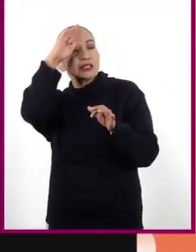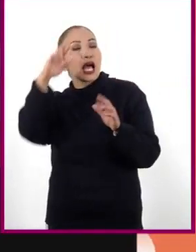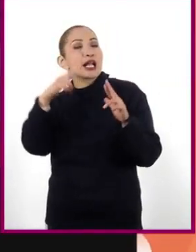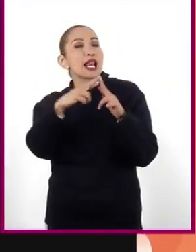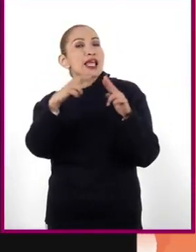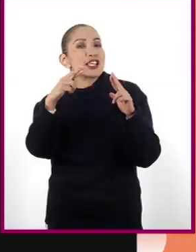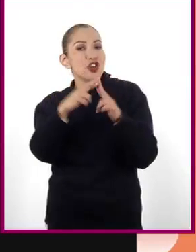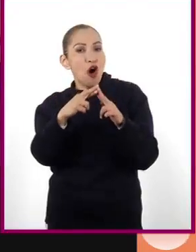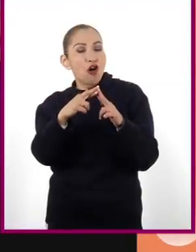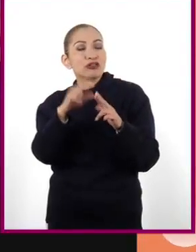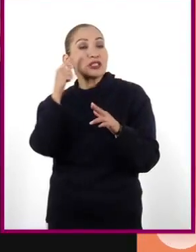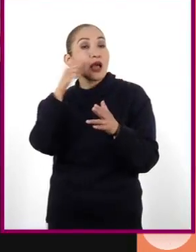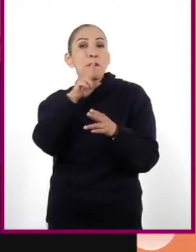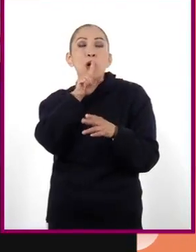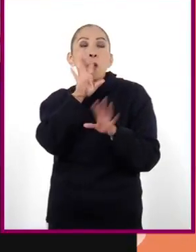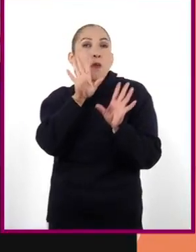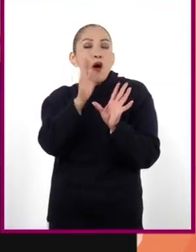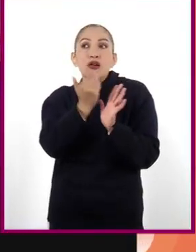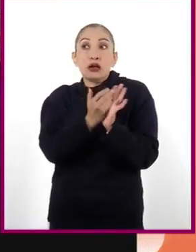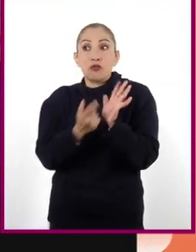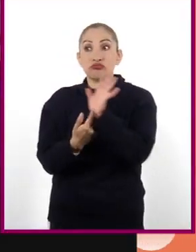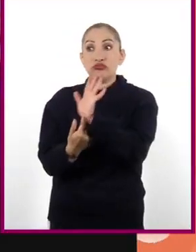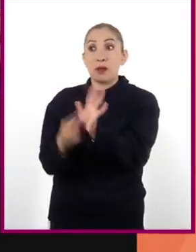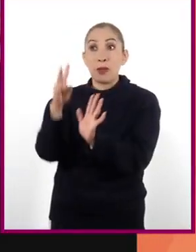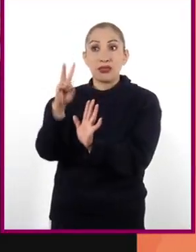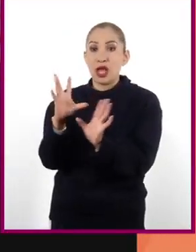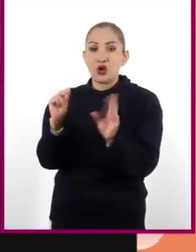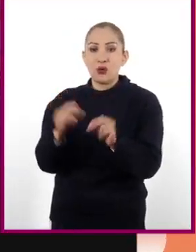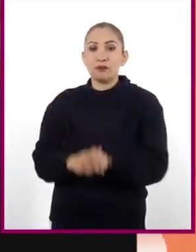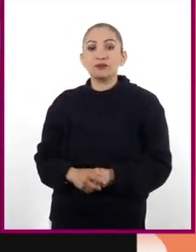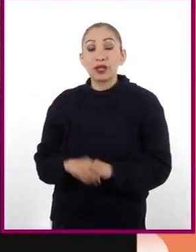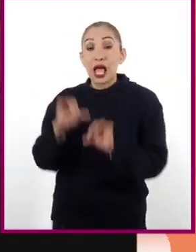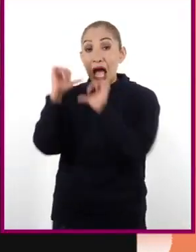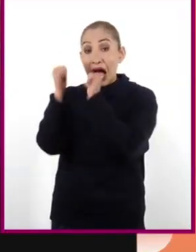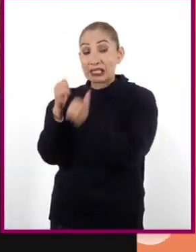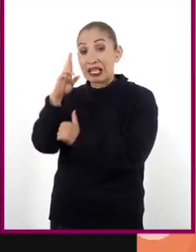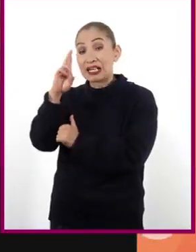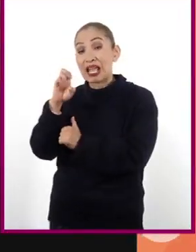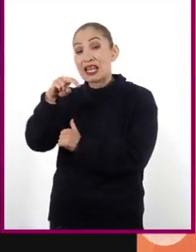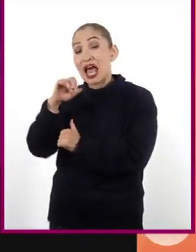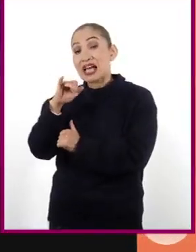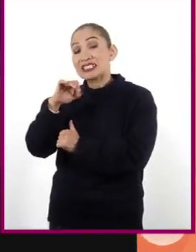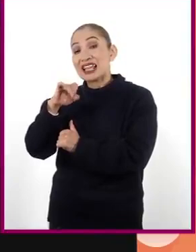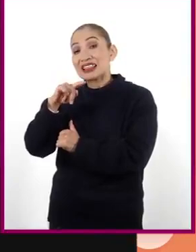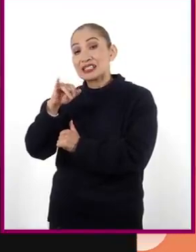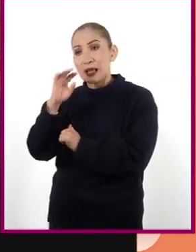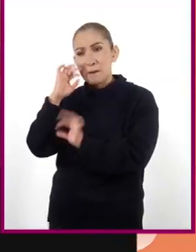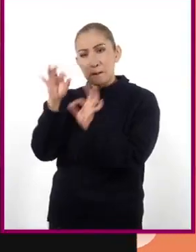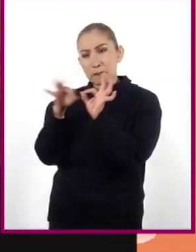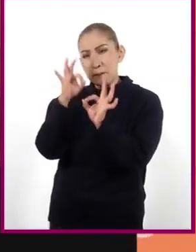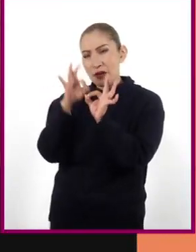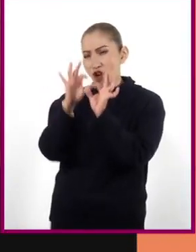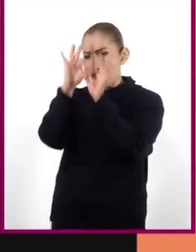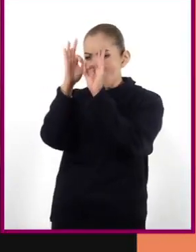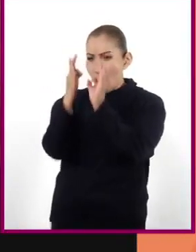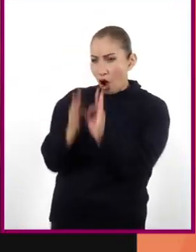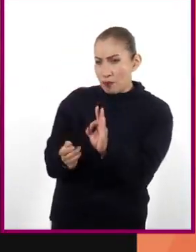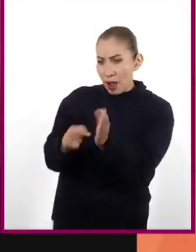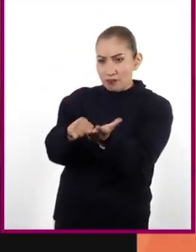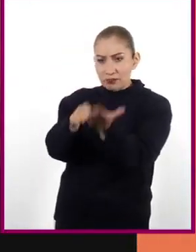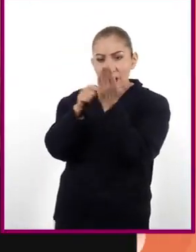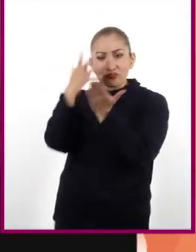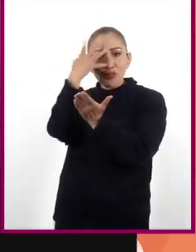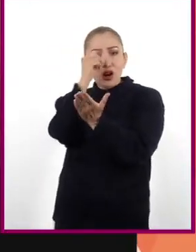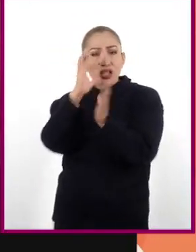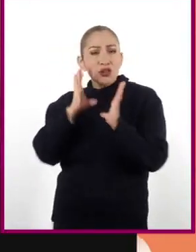pensamiento religioso y se preocupaban poco por plasmar la realidad, el arte renacentista buscó la perfección de la forma, resaltando